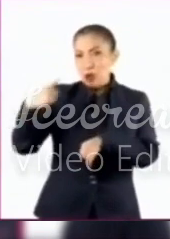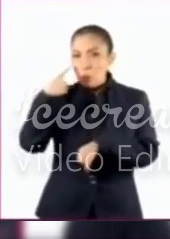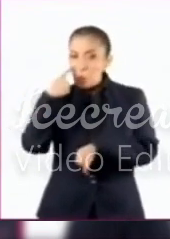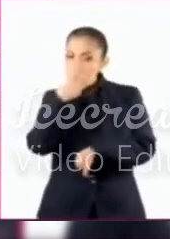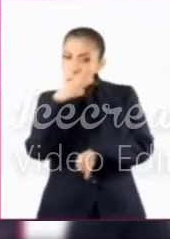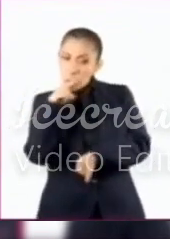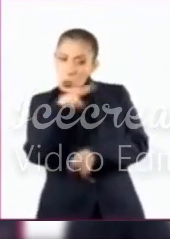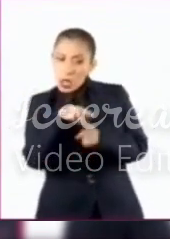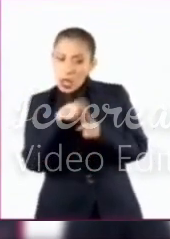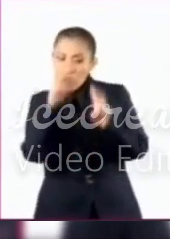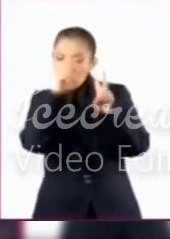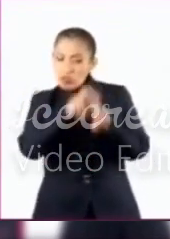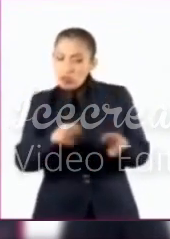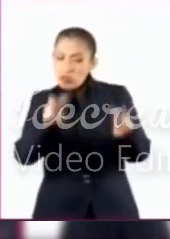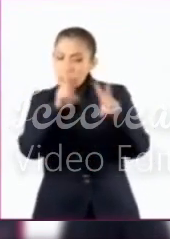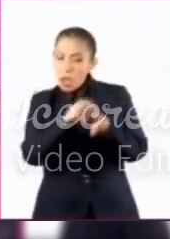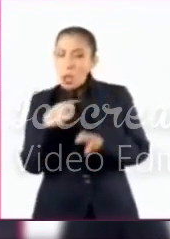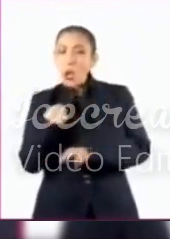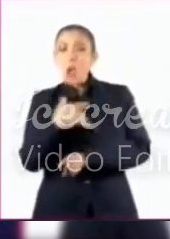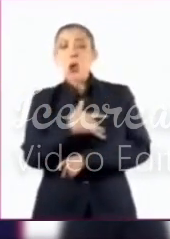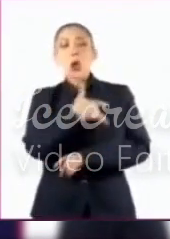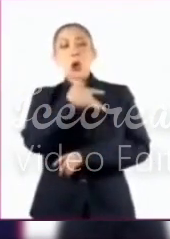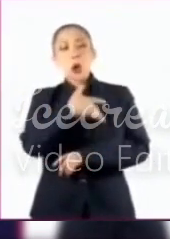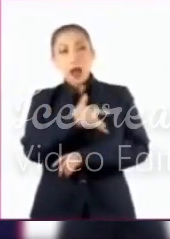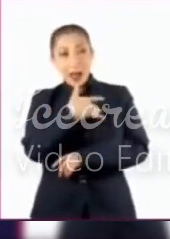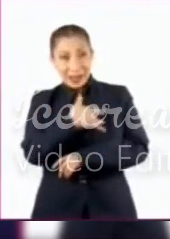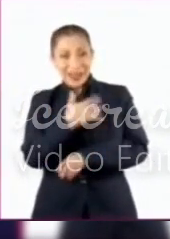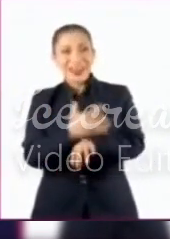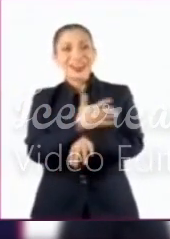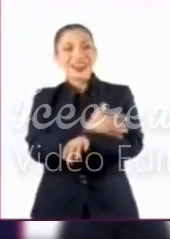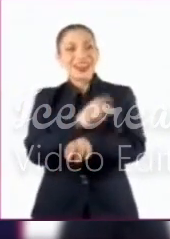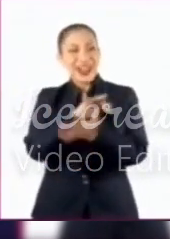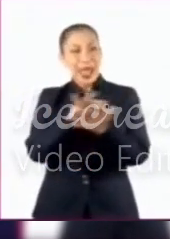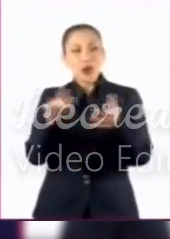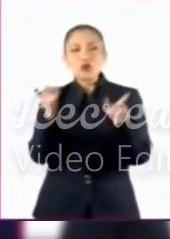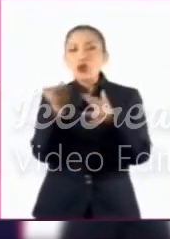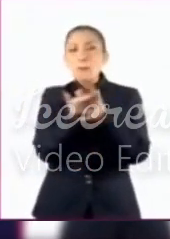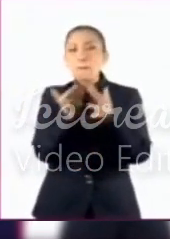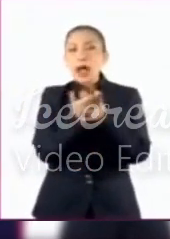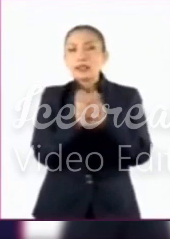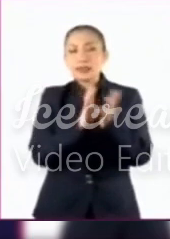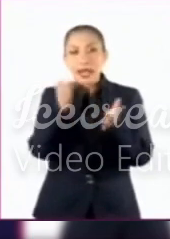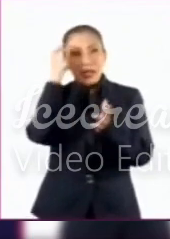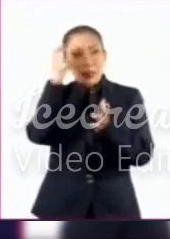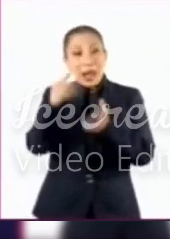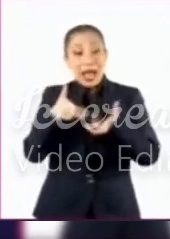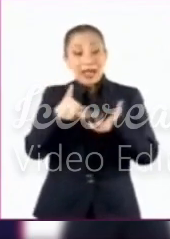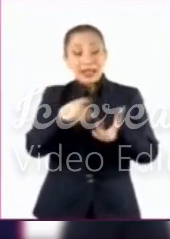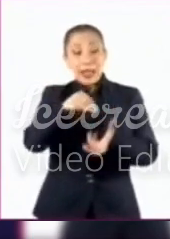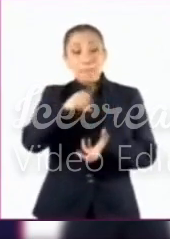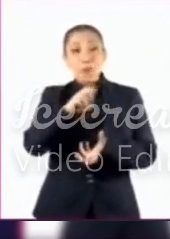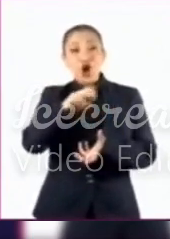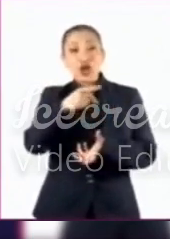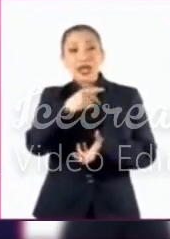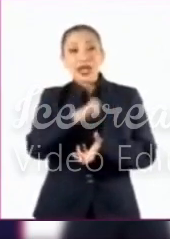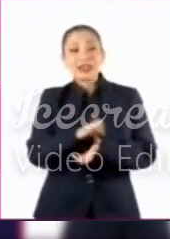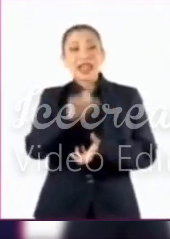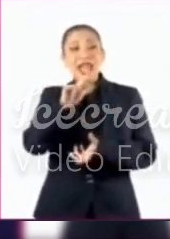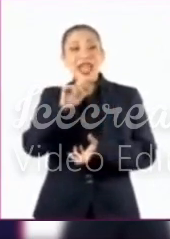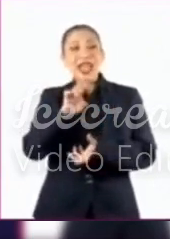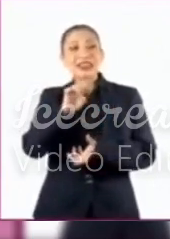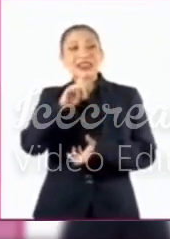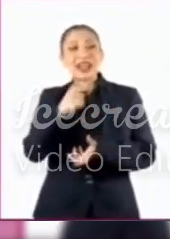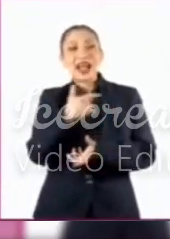en la observación, el análisis y la deducción. Acompáñenme a leer un extracto de Los crímenes de la calle Morgue de Edgar Allan